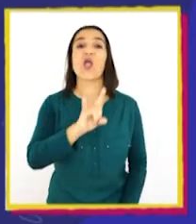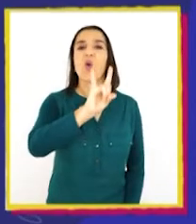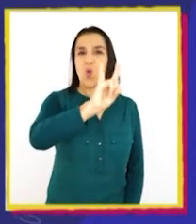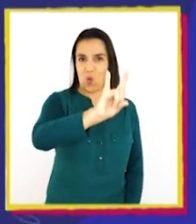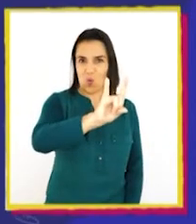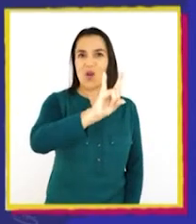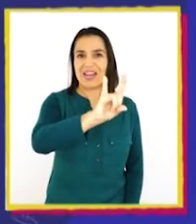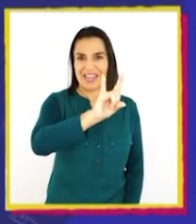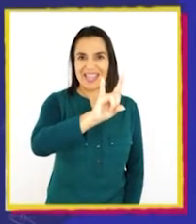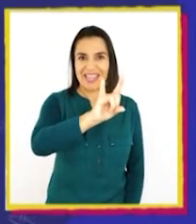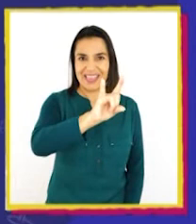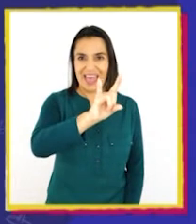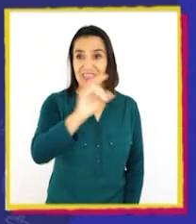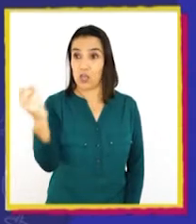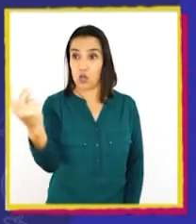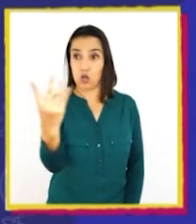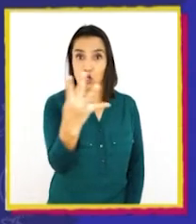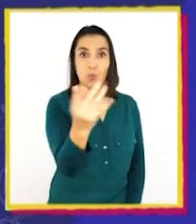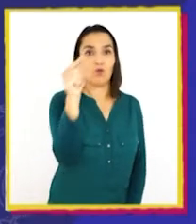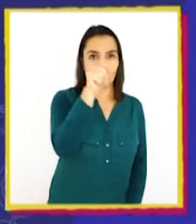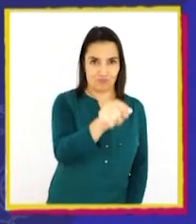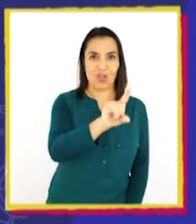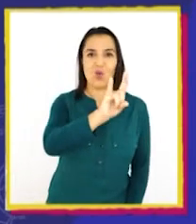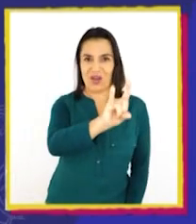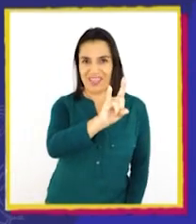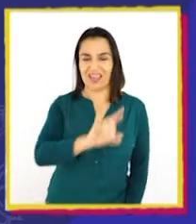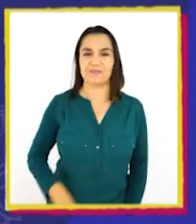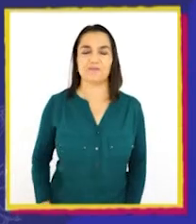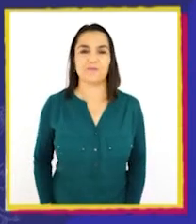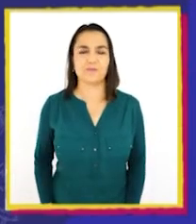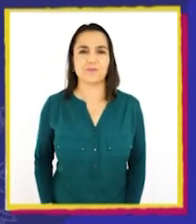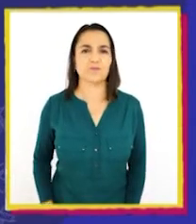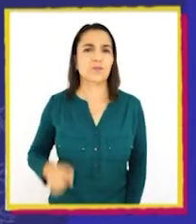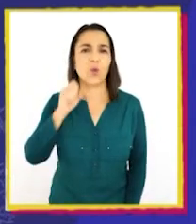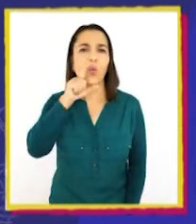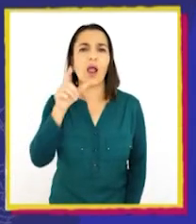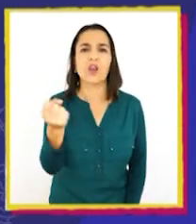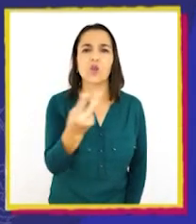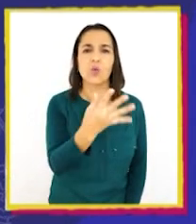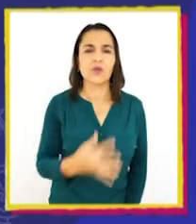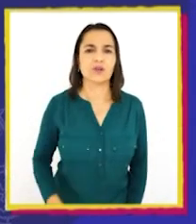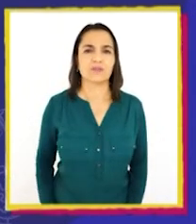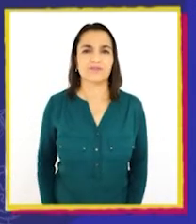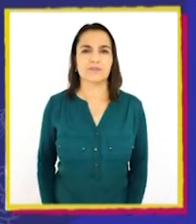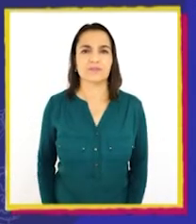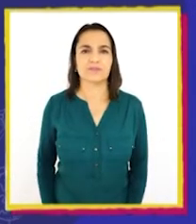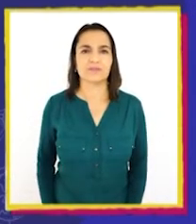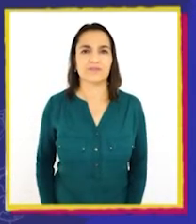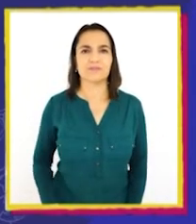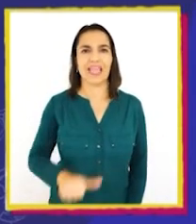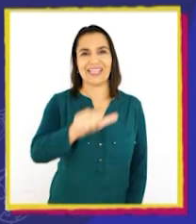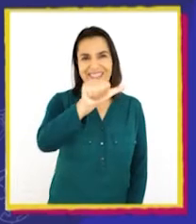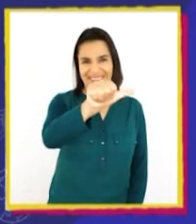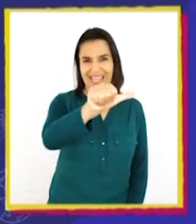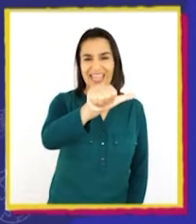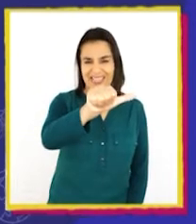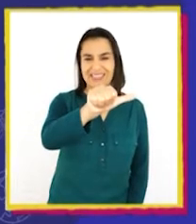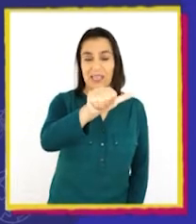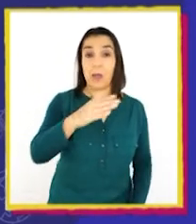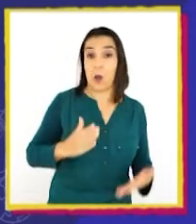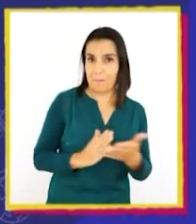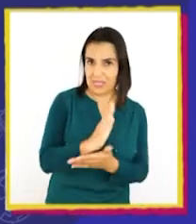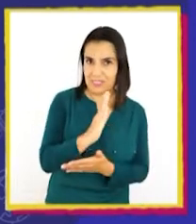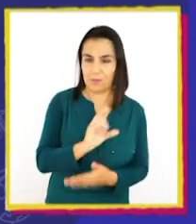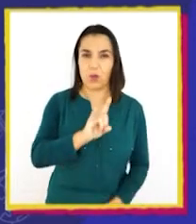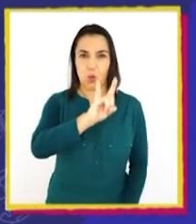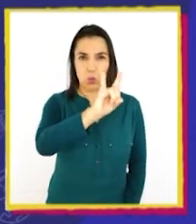la unidad, que se encuentra al lado derecho de nuestro número. ¿Cuál es ese número? El 6. Y